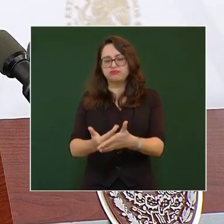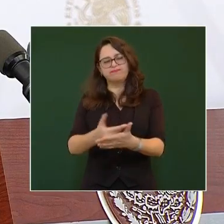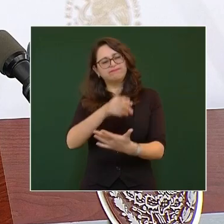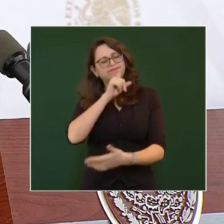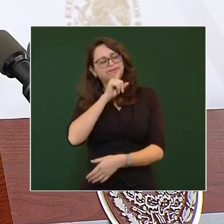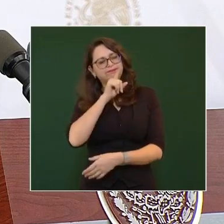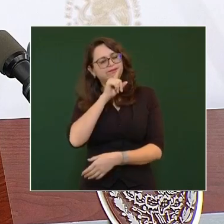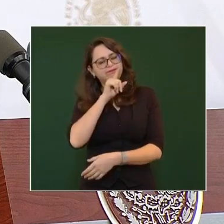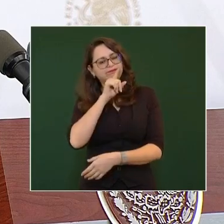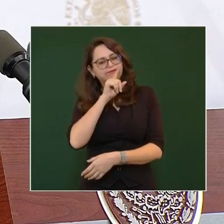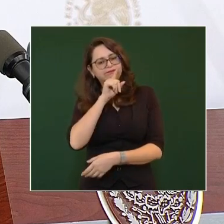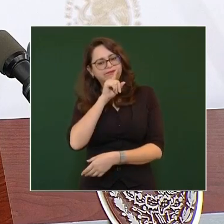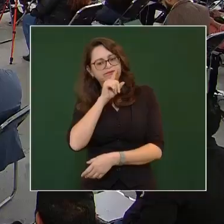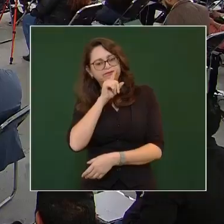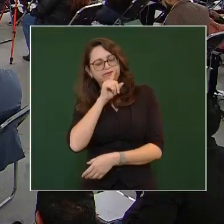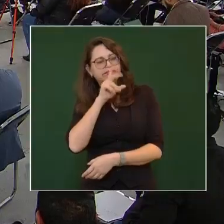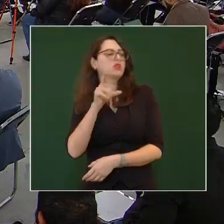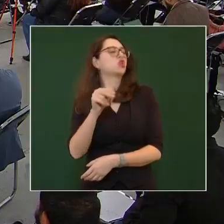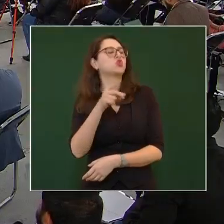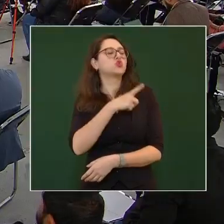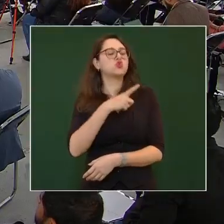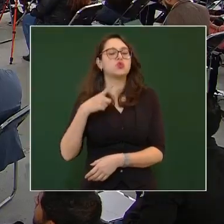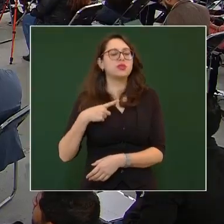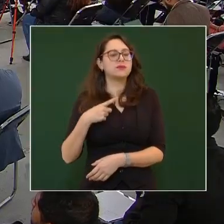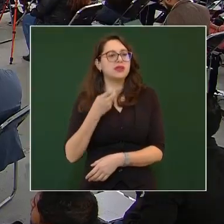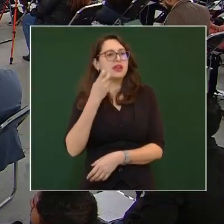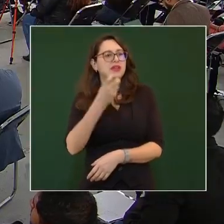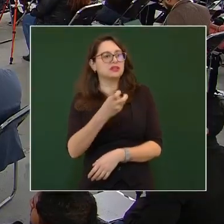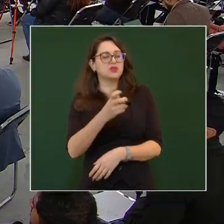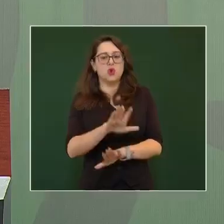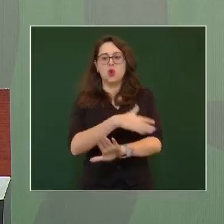se dañó a México,